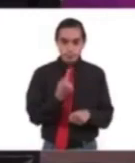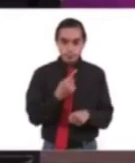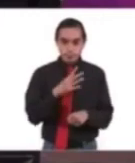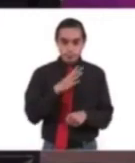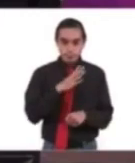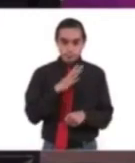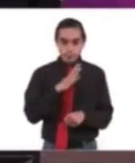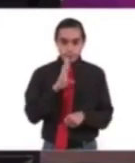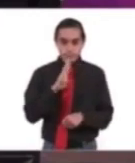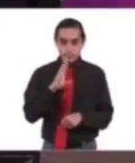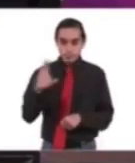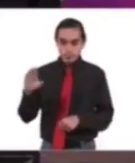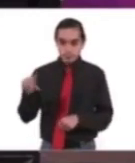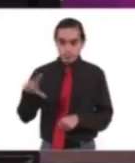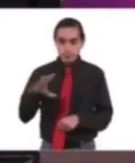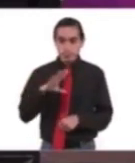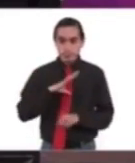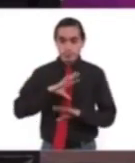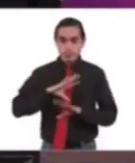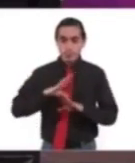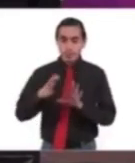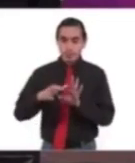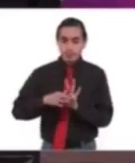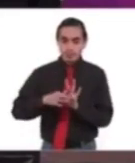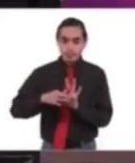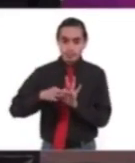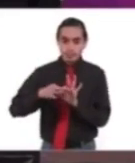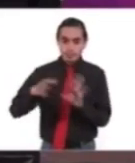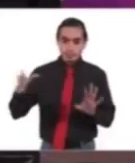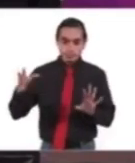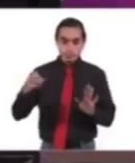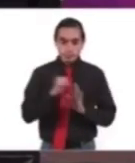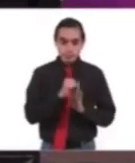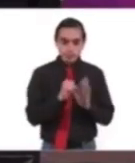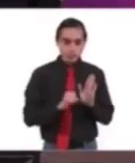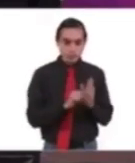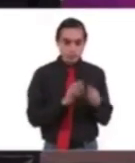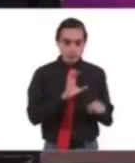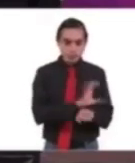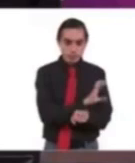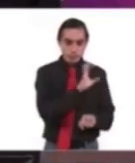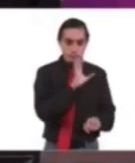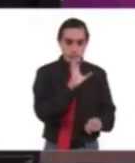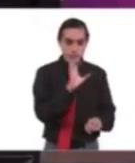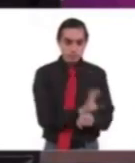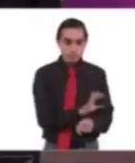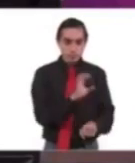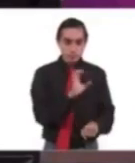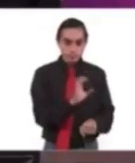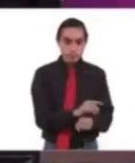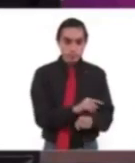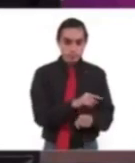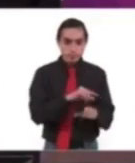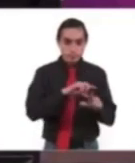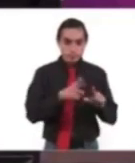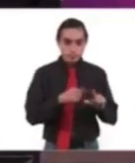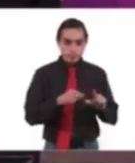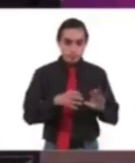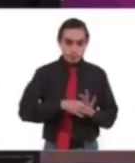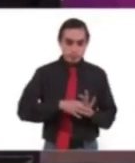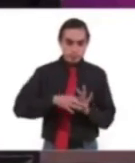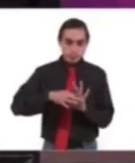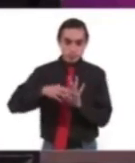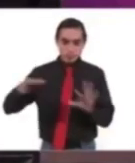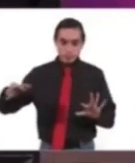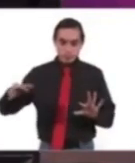ya, históricamente desvinculado del sistema de generación de energía eléctrico del país y depende